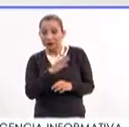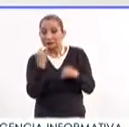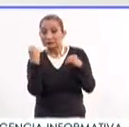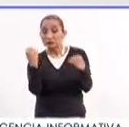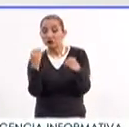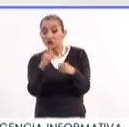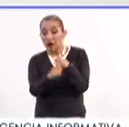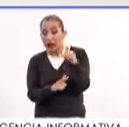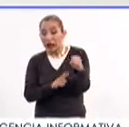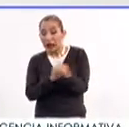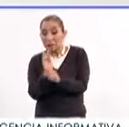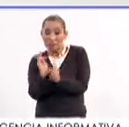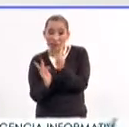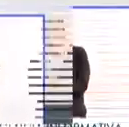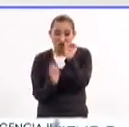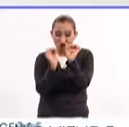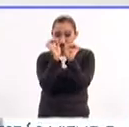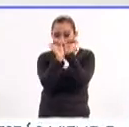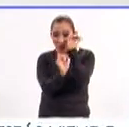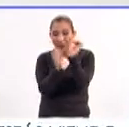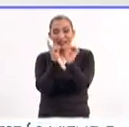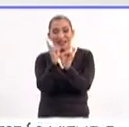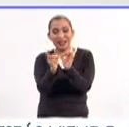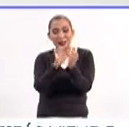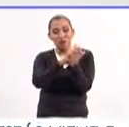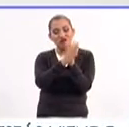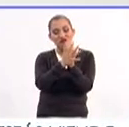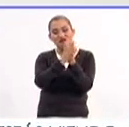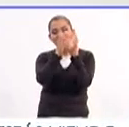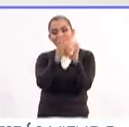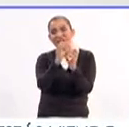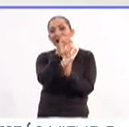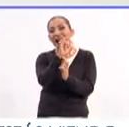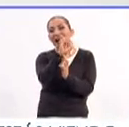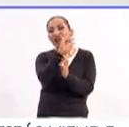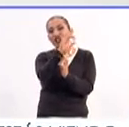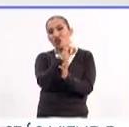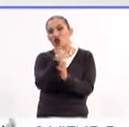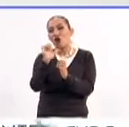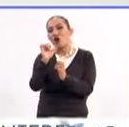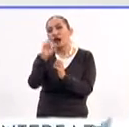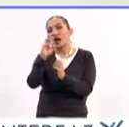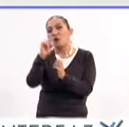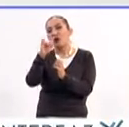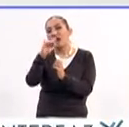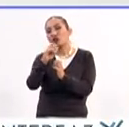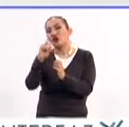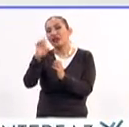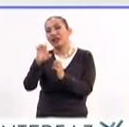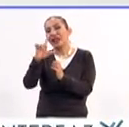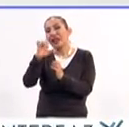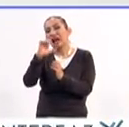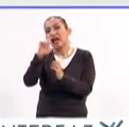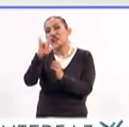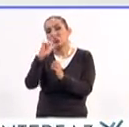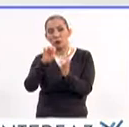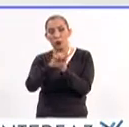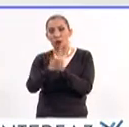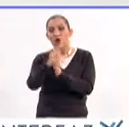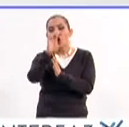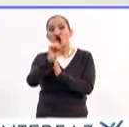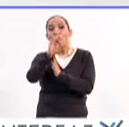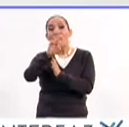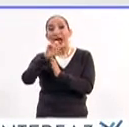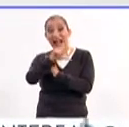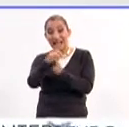muchos organismos que decimos calcificadores, que producen carbonato de calcio, como por ejemplo los corales,